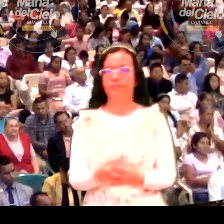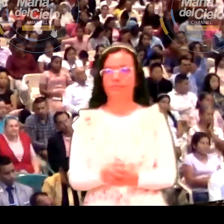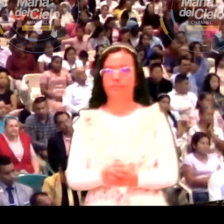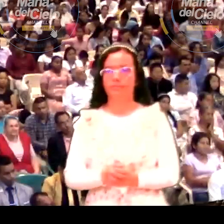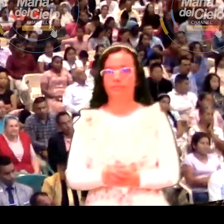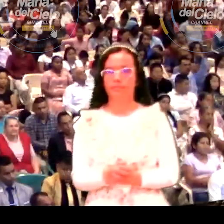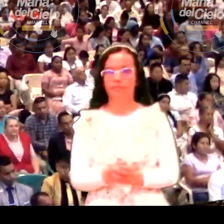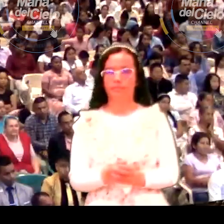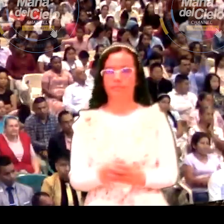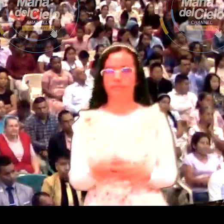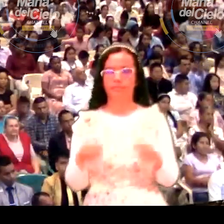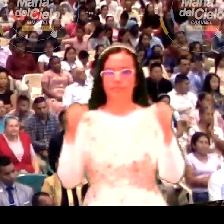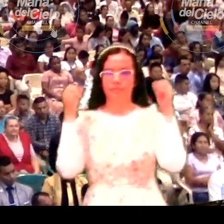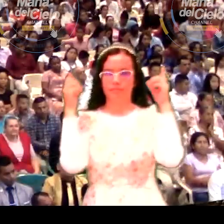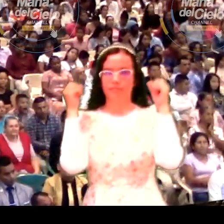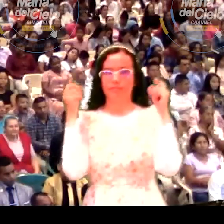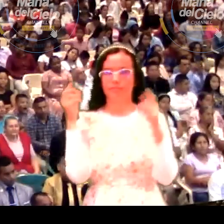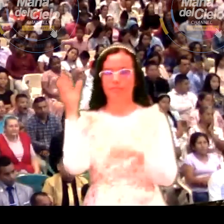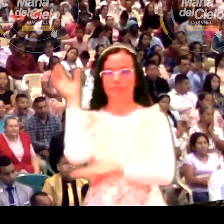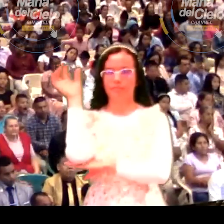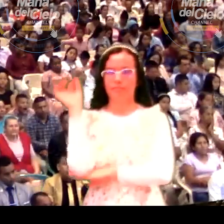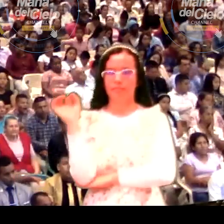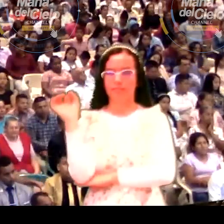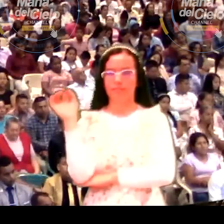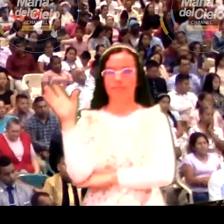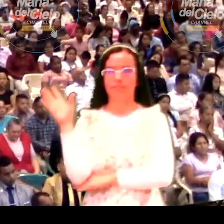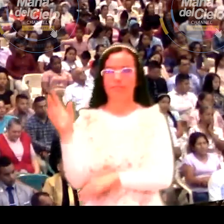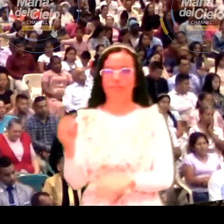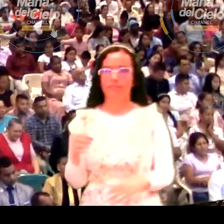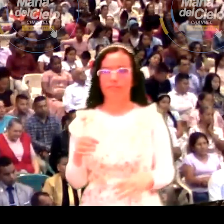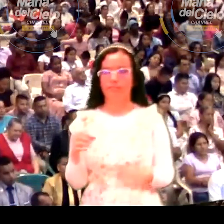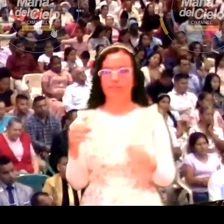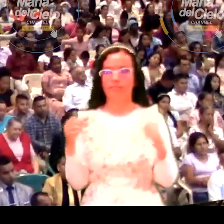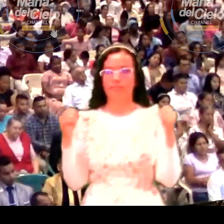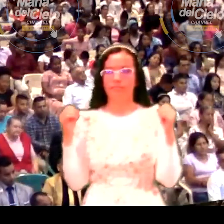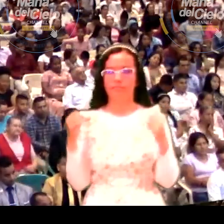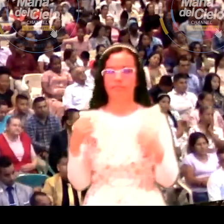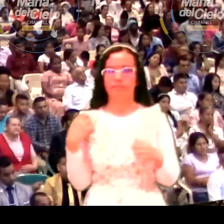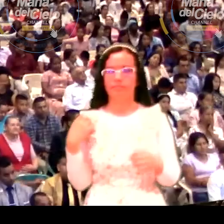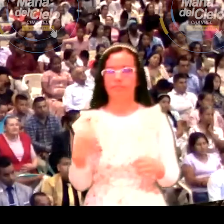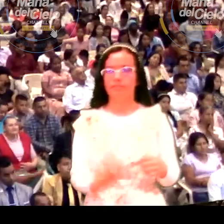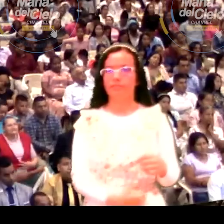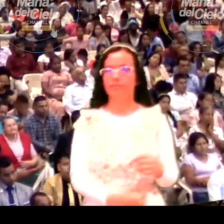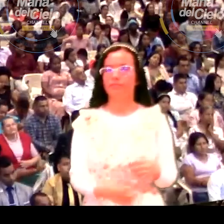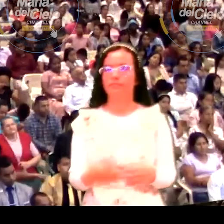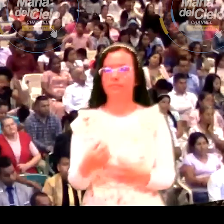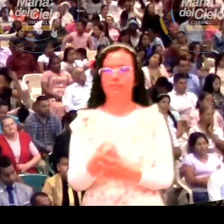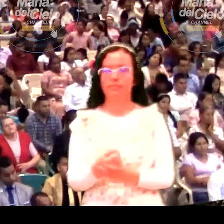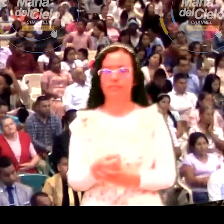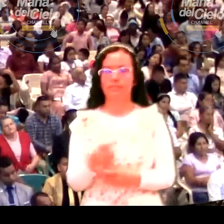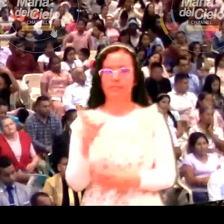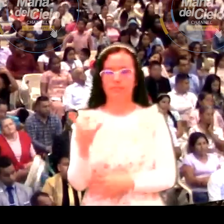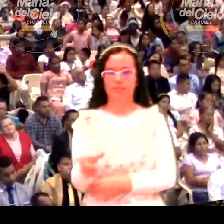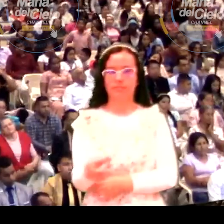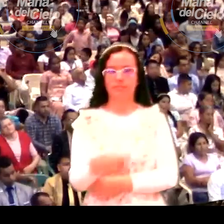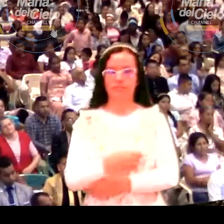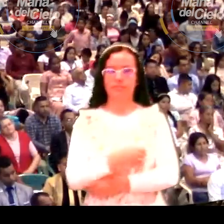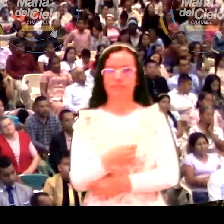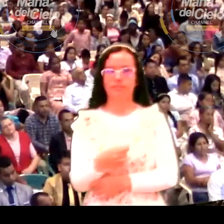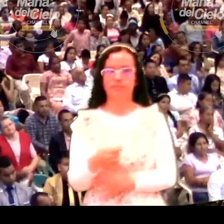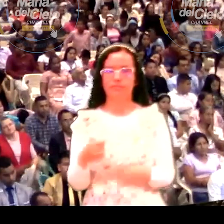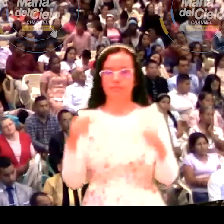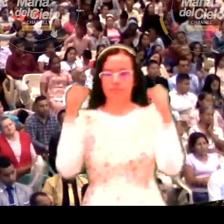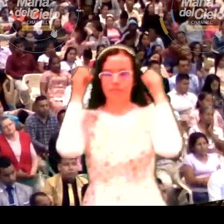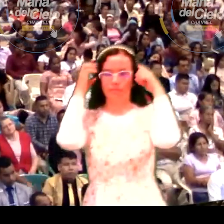los pastores, ni creemos en los líderes, ni creemos en el hombre. Le creemos esta